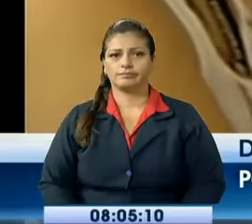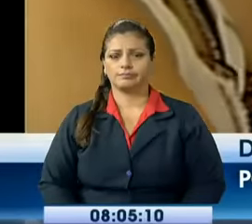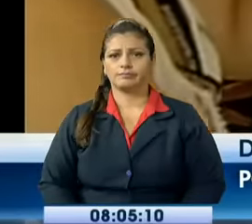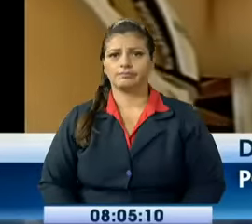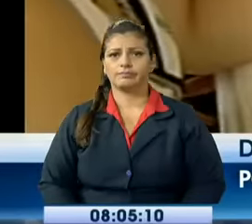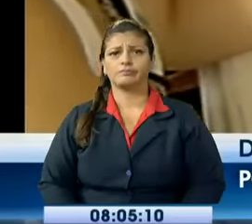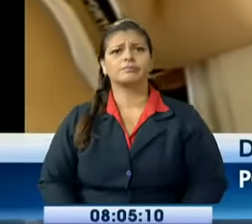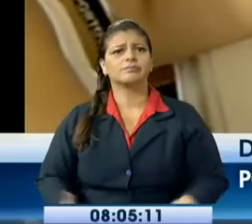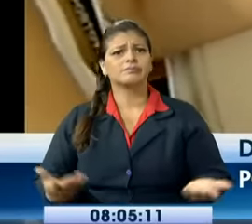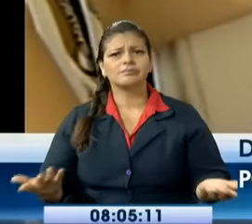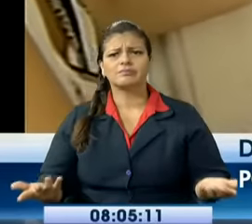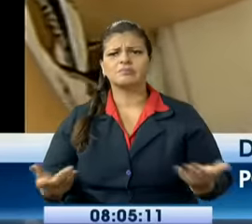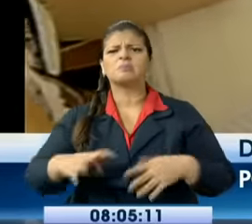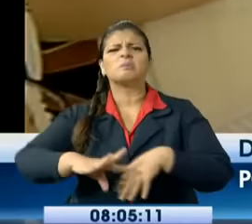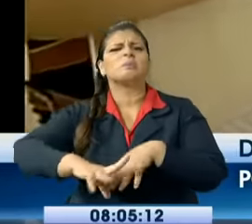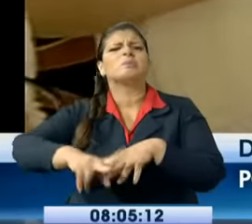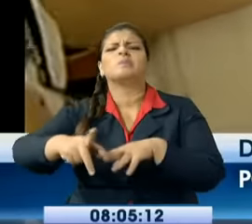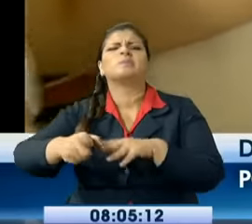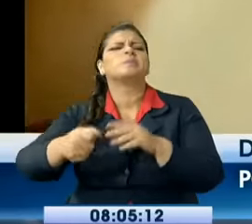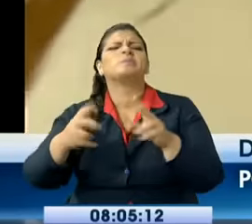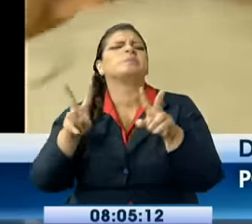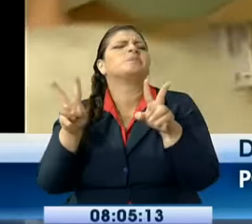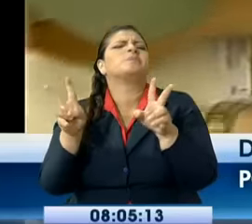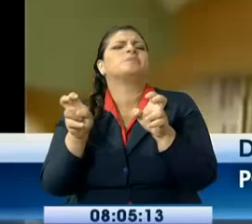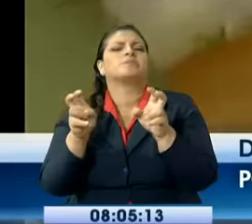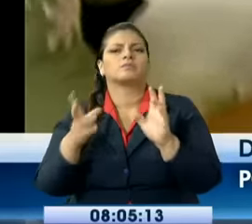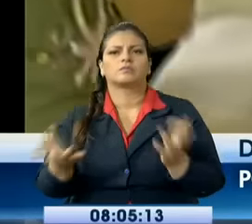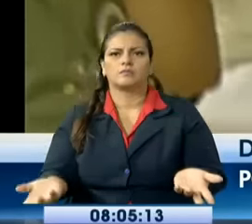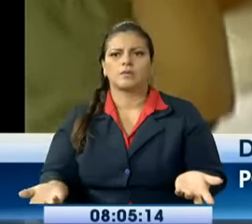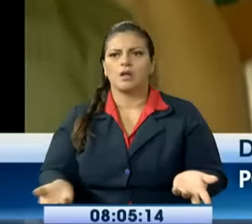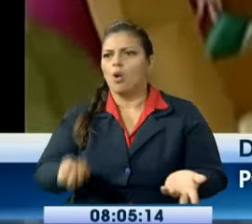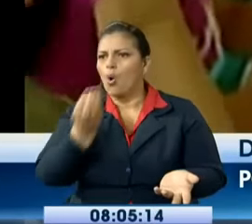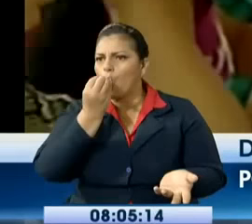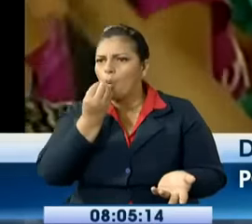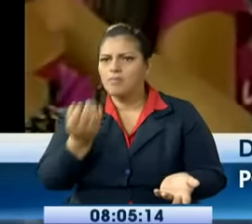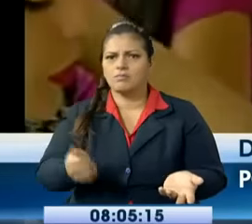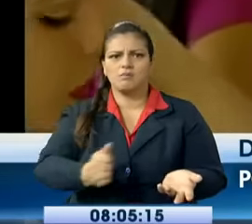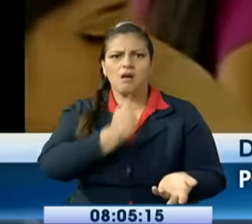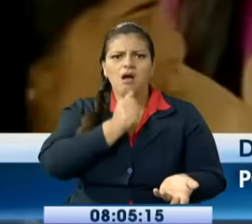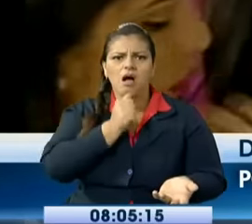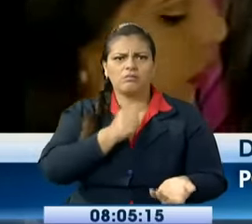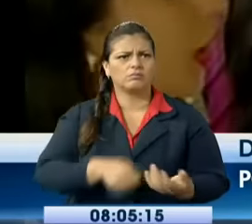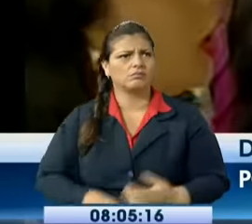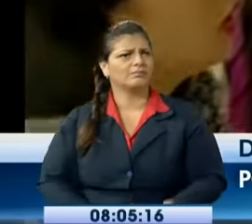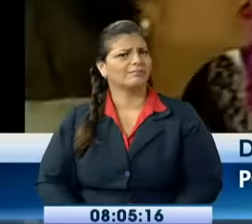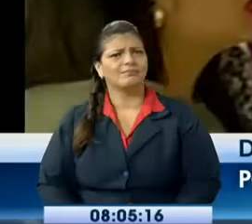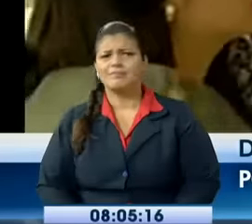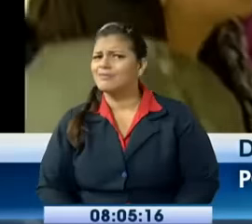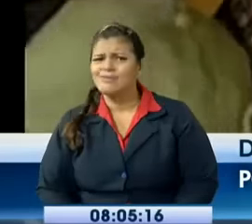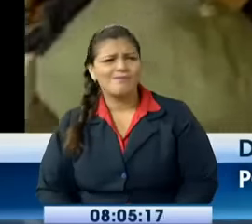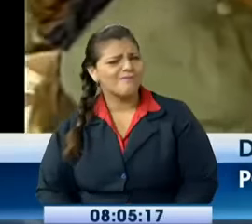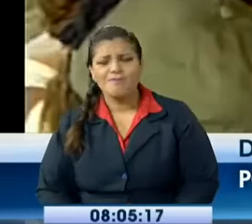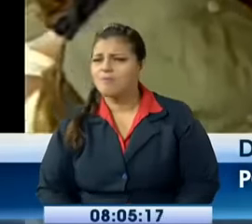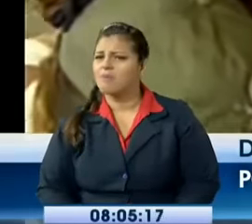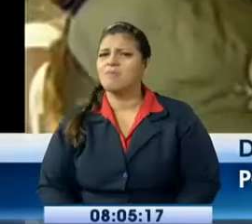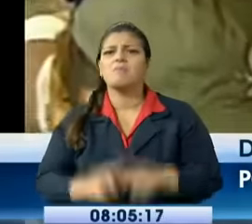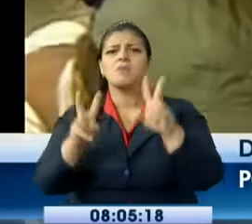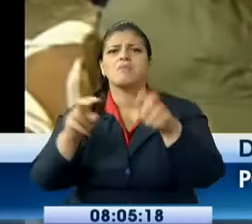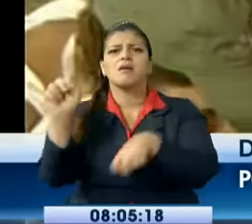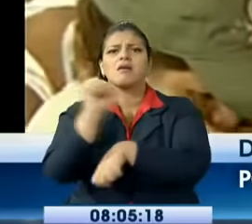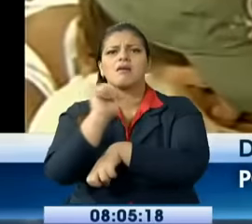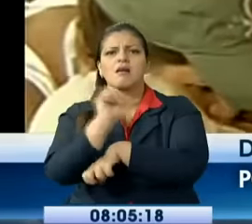repuestos automotrices, es decir, no se estaba hablando de productos de primera necesidad, que puede ser comprensible en medio de esta emergencia.